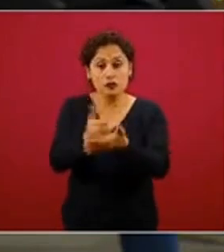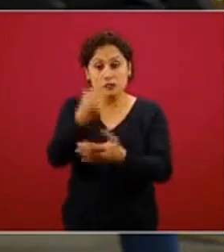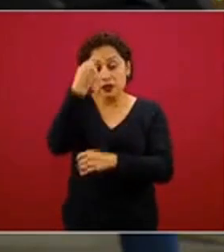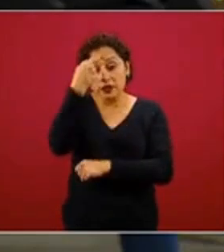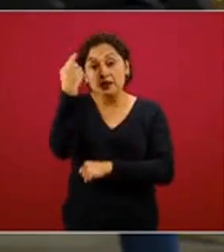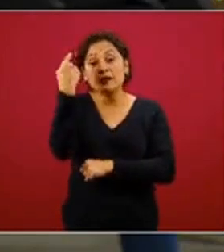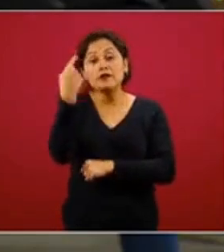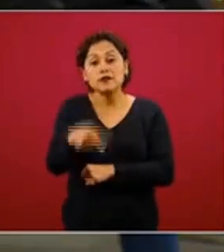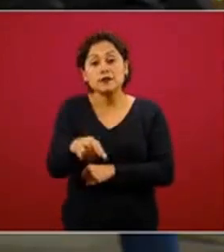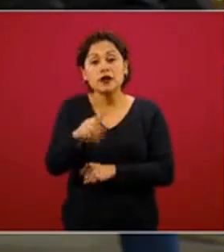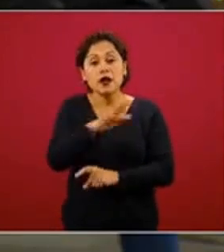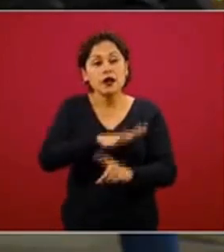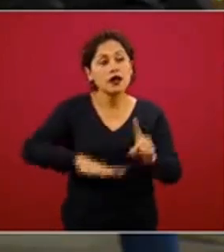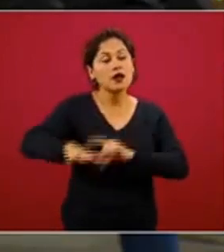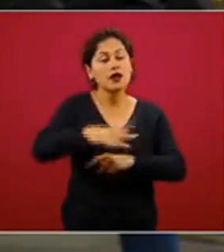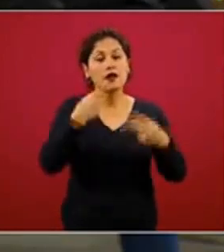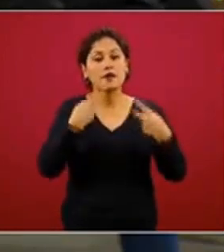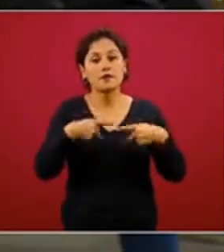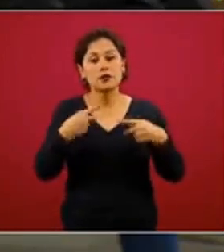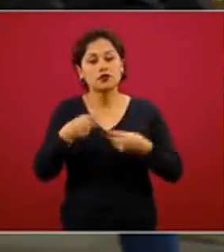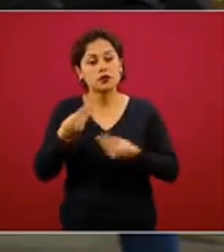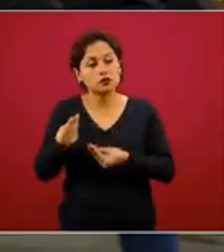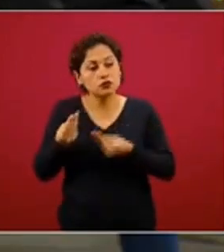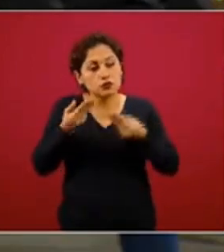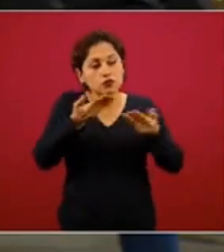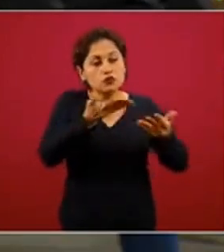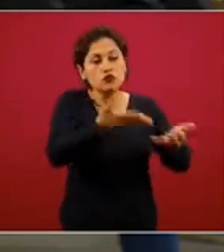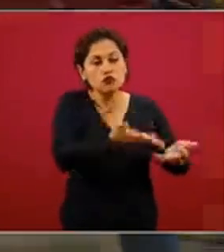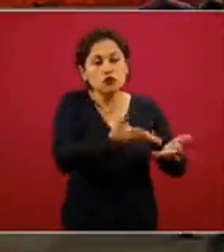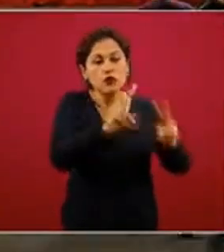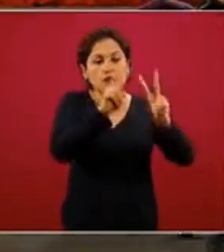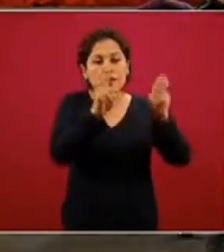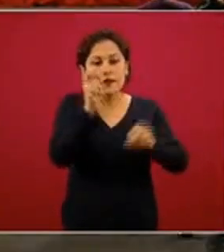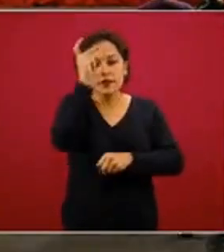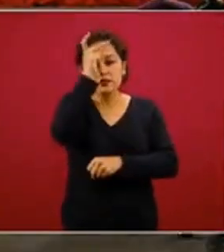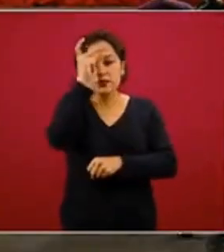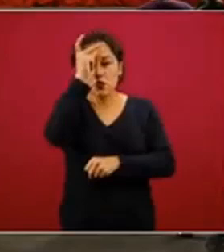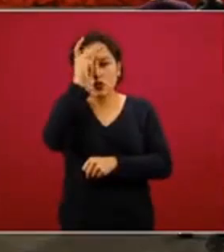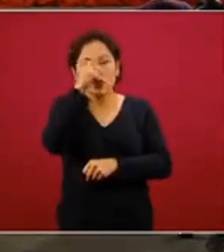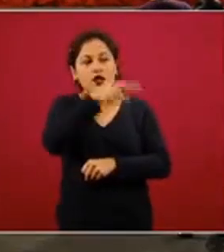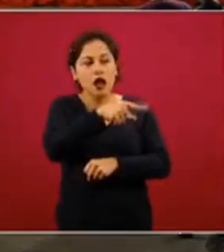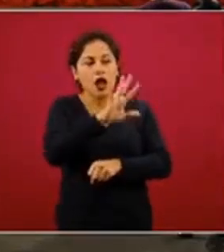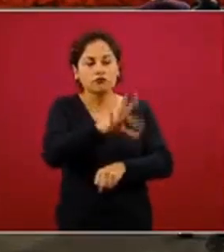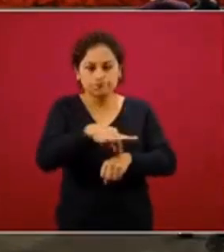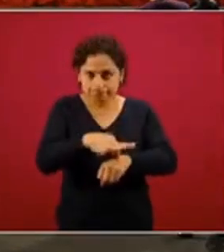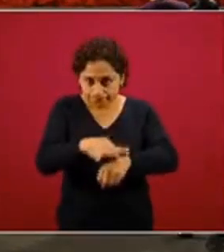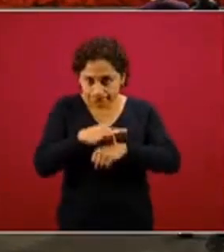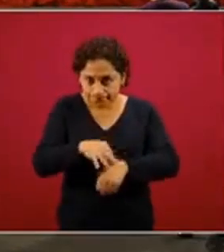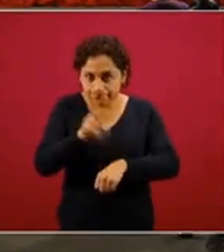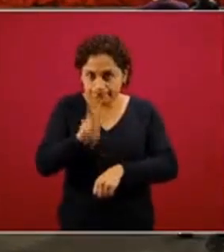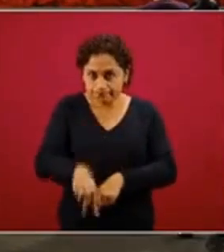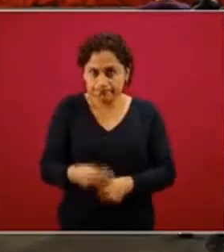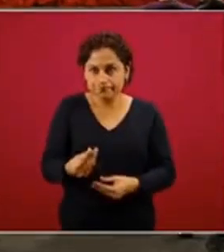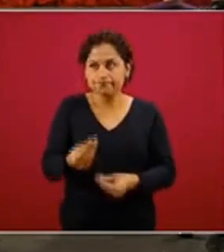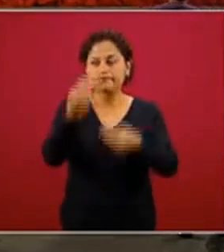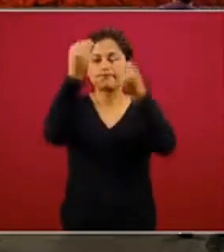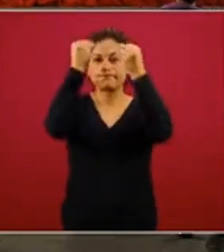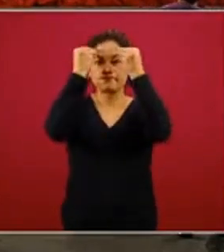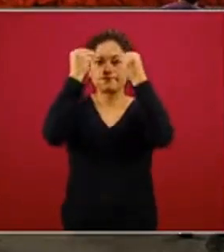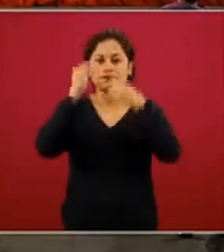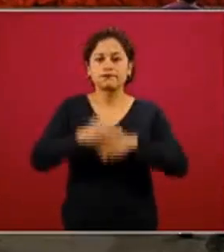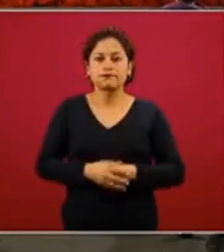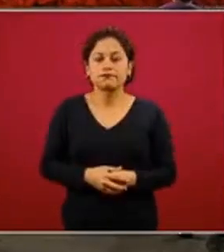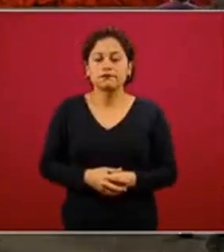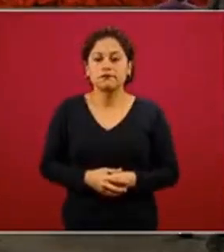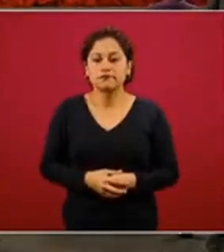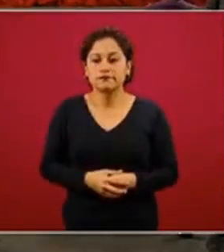población la psicología de una manera más tangible. Doctor, pues Gracias, doctor. hay